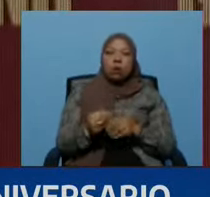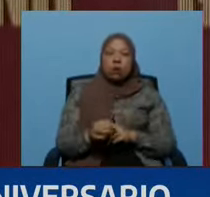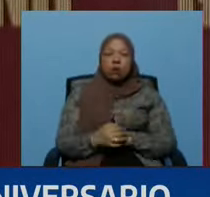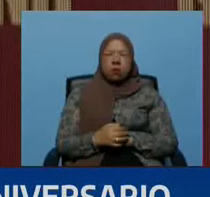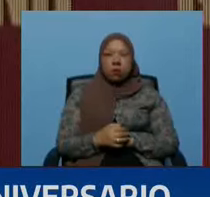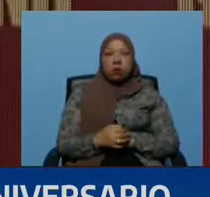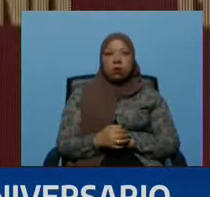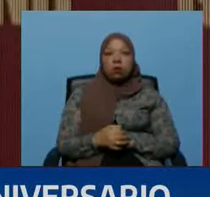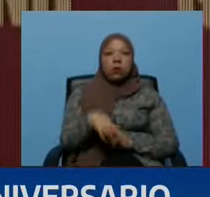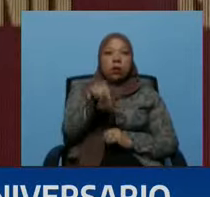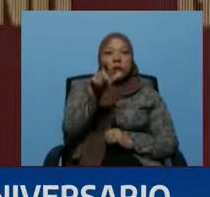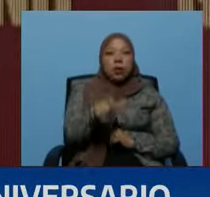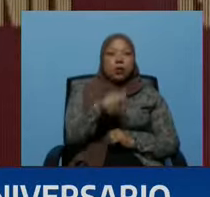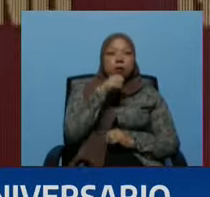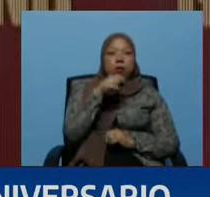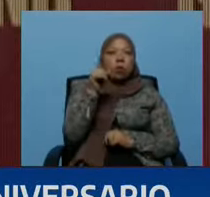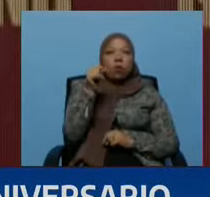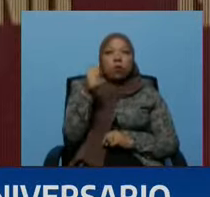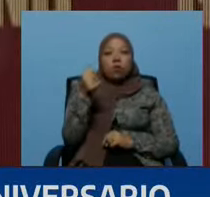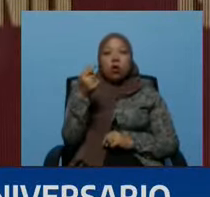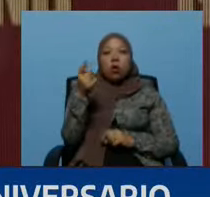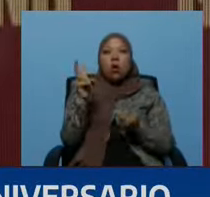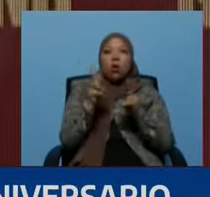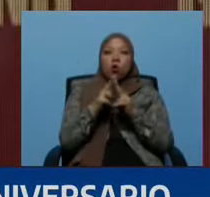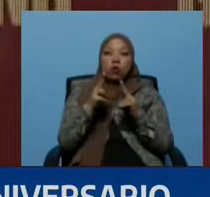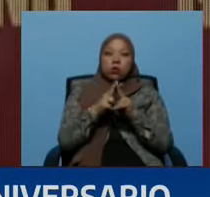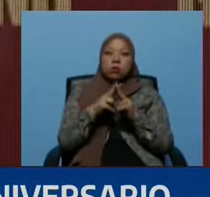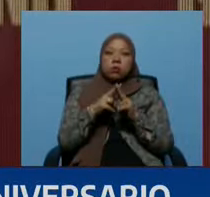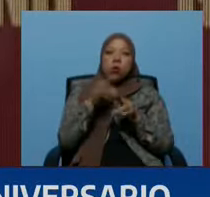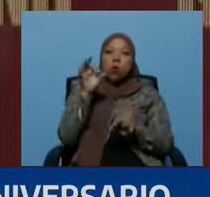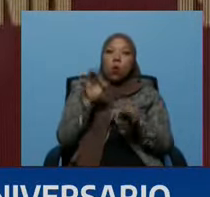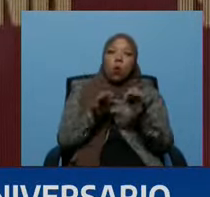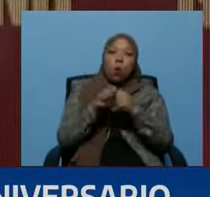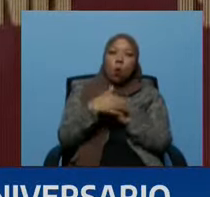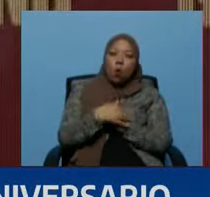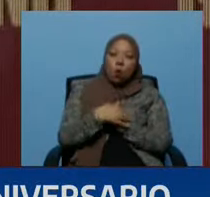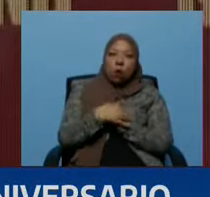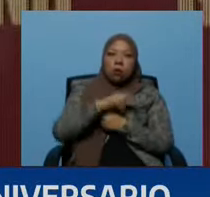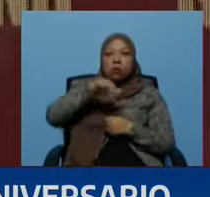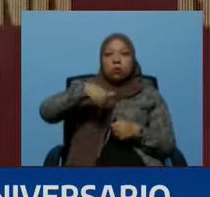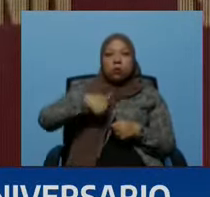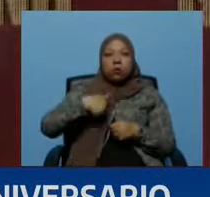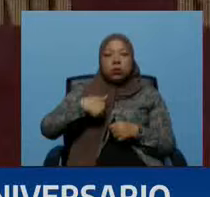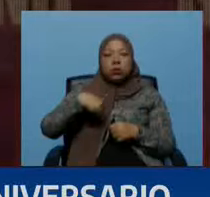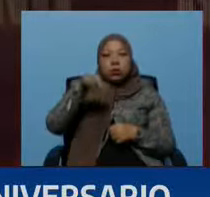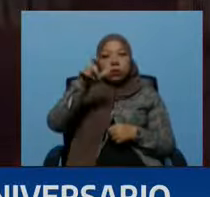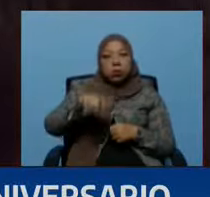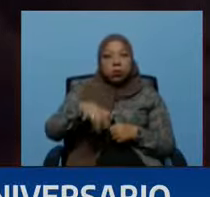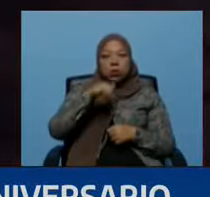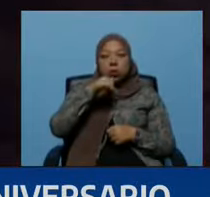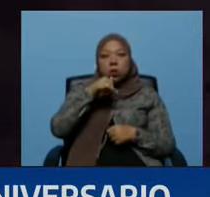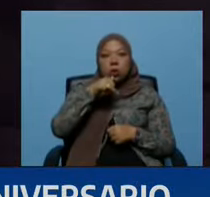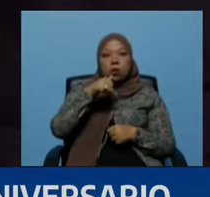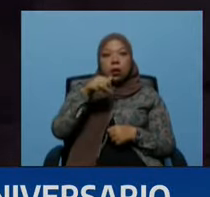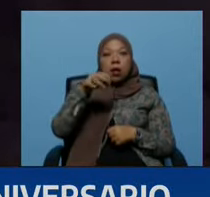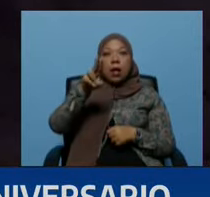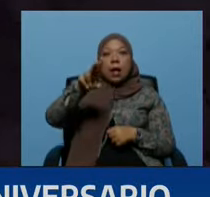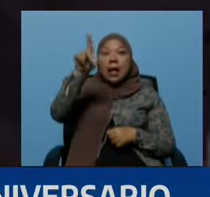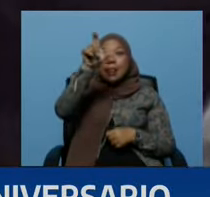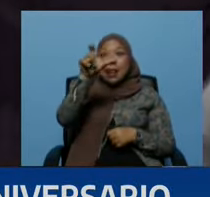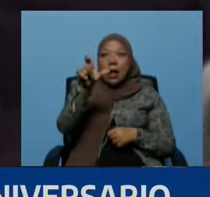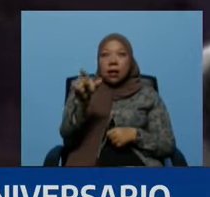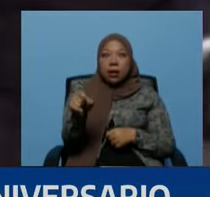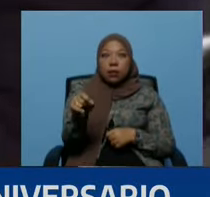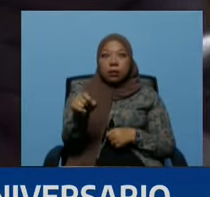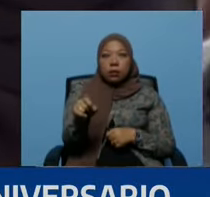Larga la historia, poca conocida. El ocultismo detrás de Mussolini